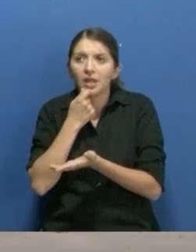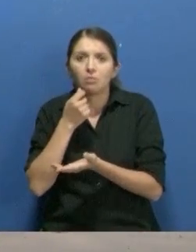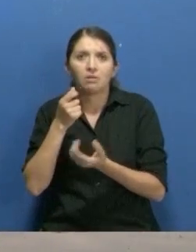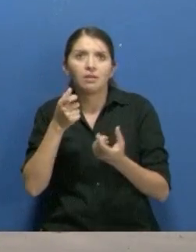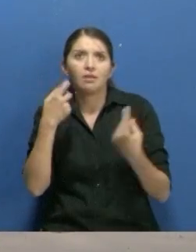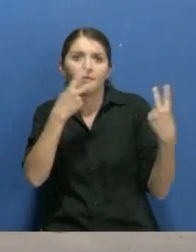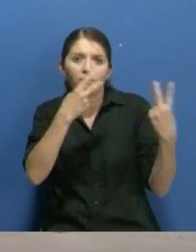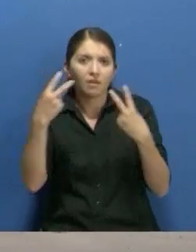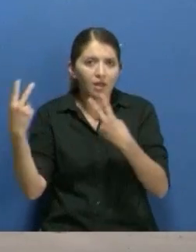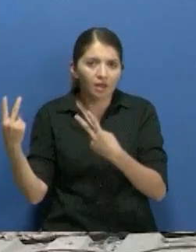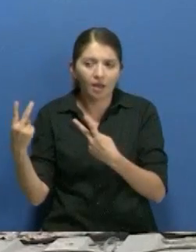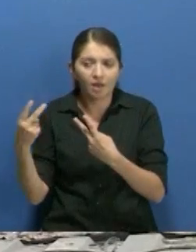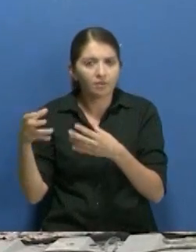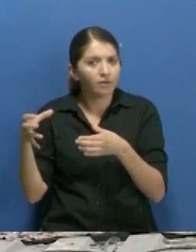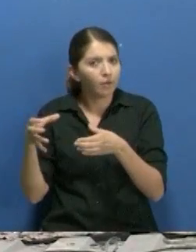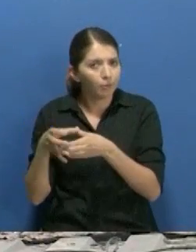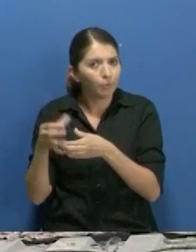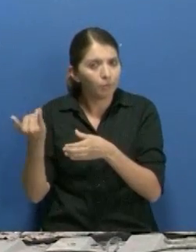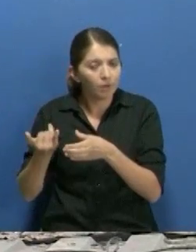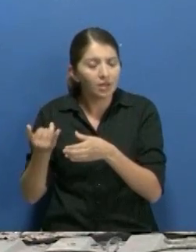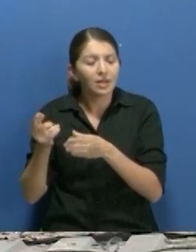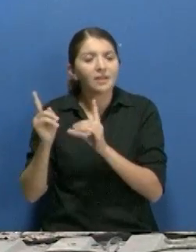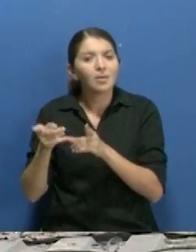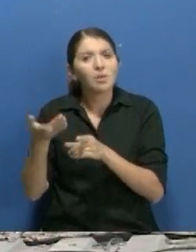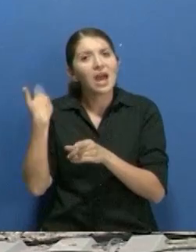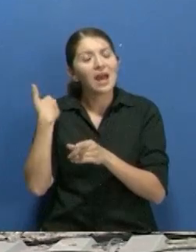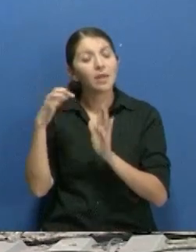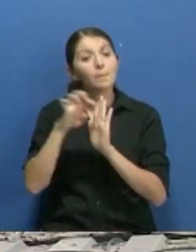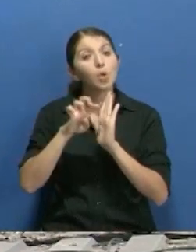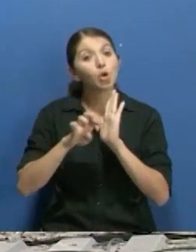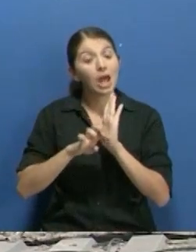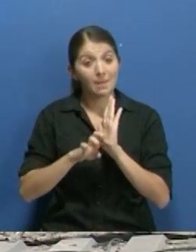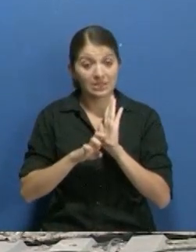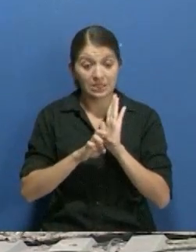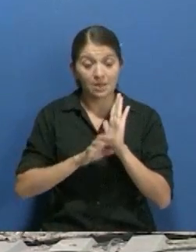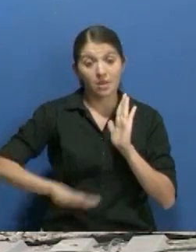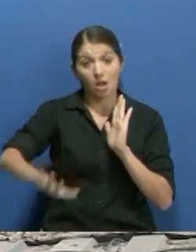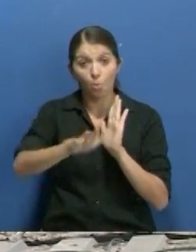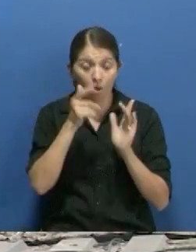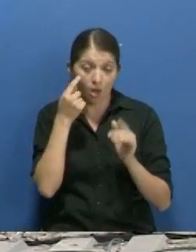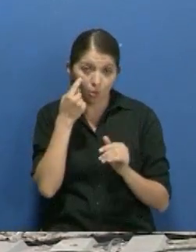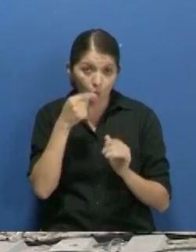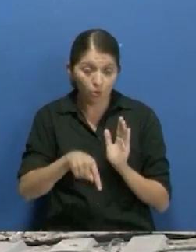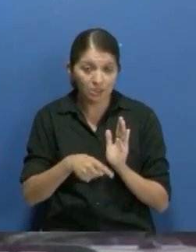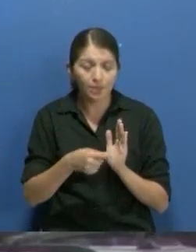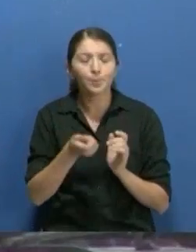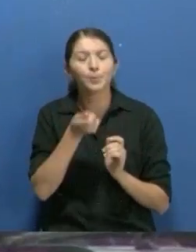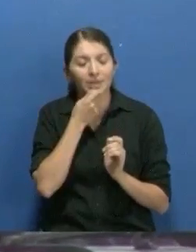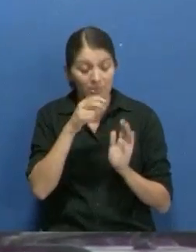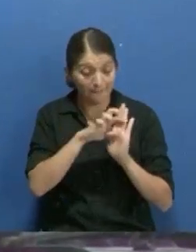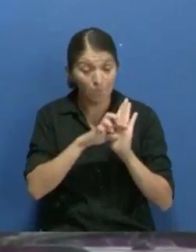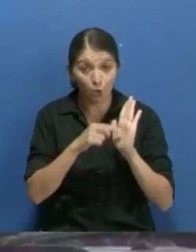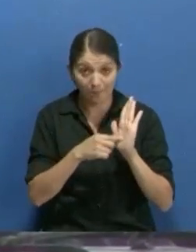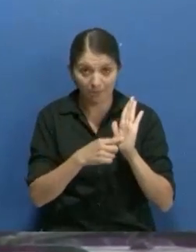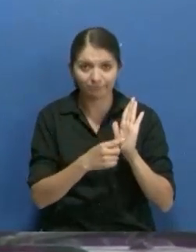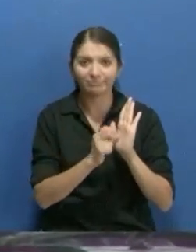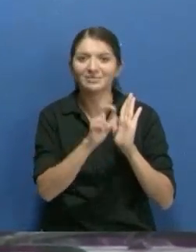desde la asunción del gobierno de Macri. Y una de las expresiones que es con la que vienen sosteniendo, que es de la modificación de la